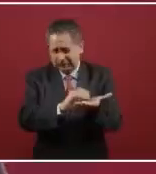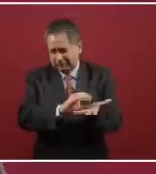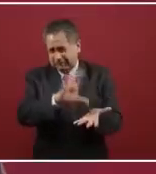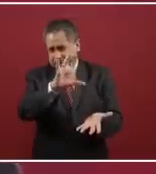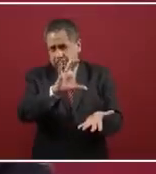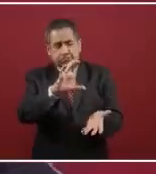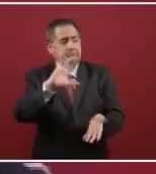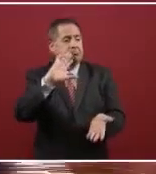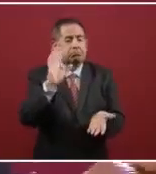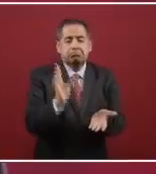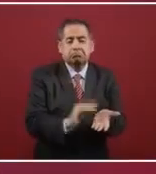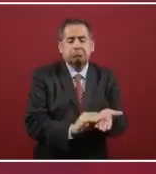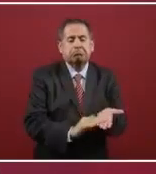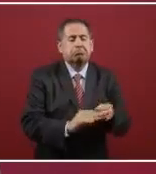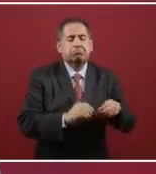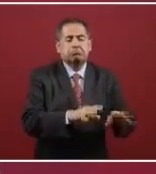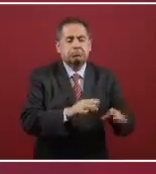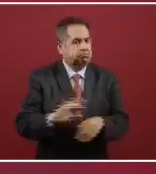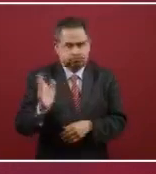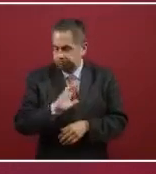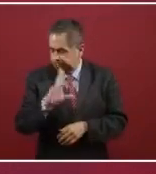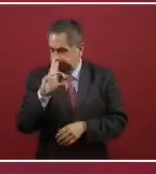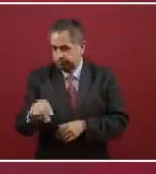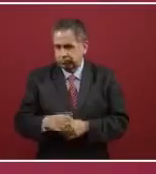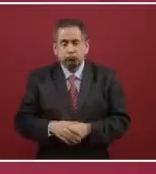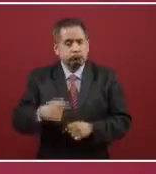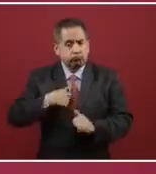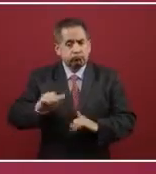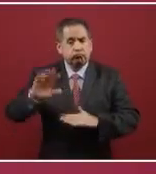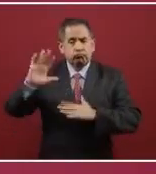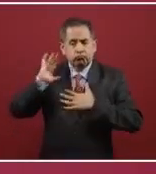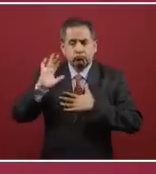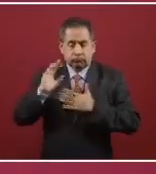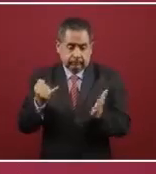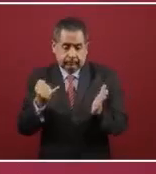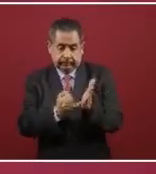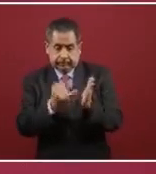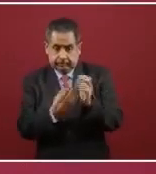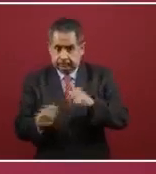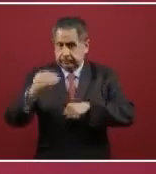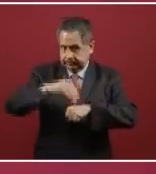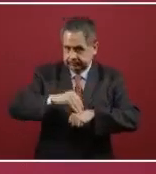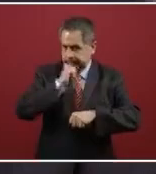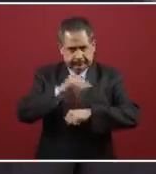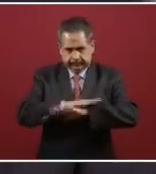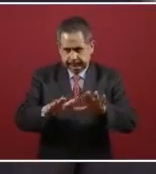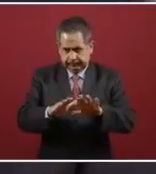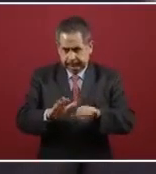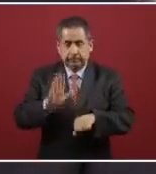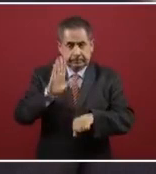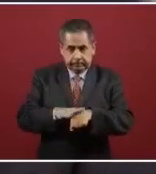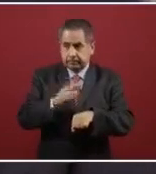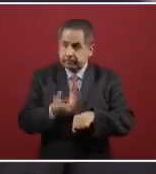cantidades, ya no. Yo hice el compromiso, no aumentan impuestos, no vamos a